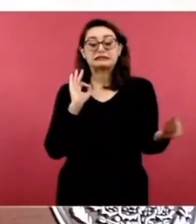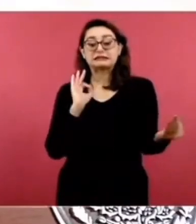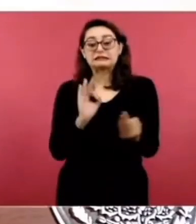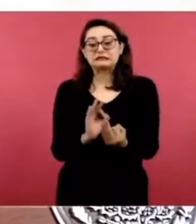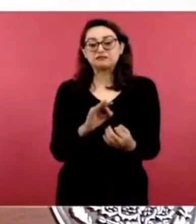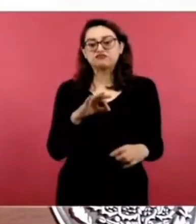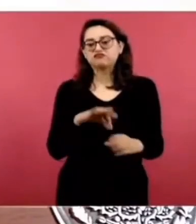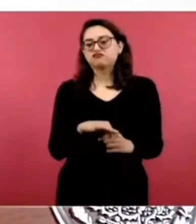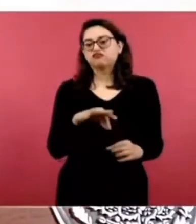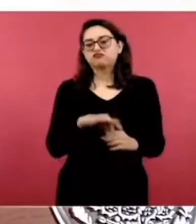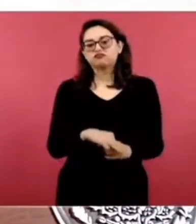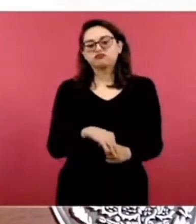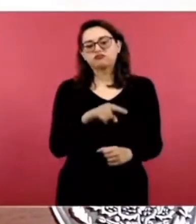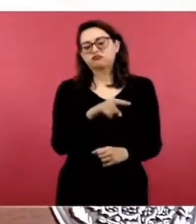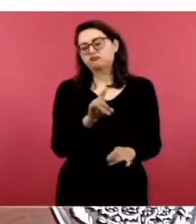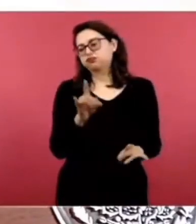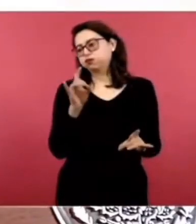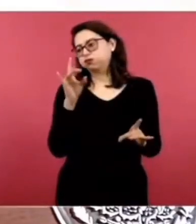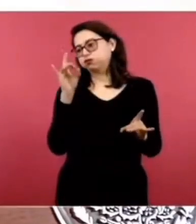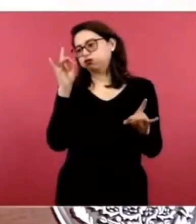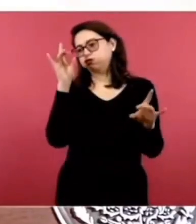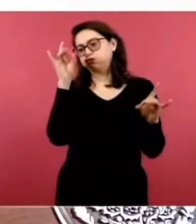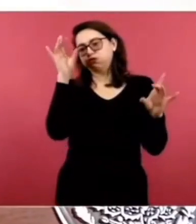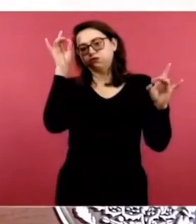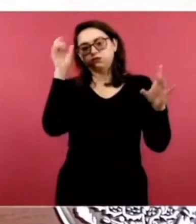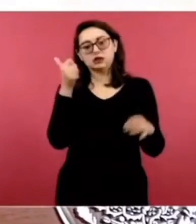con el que van a haber elecciones